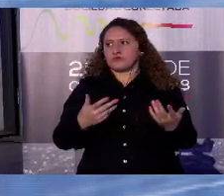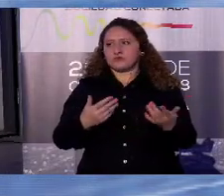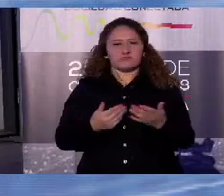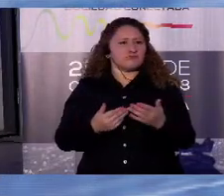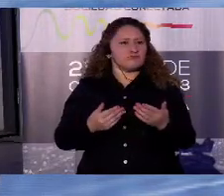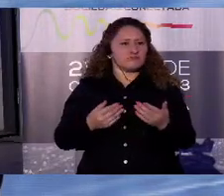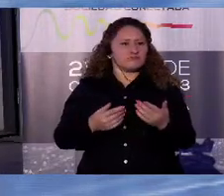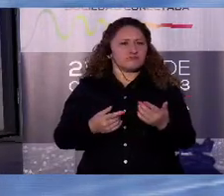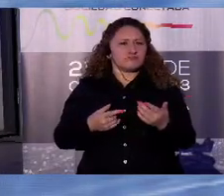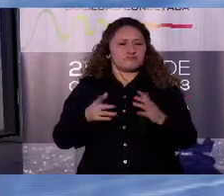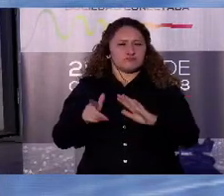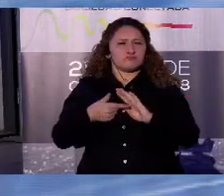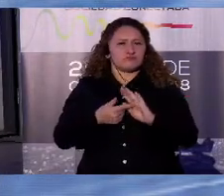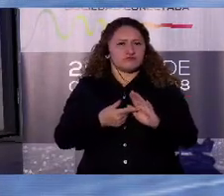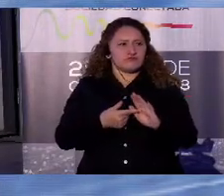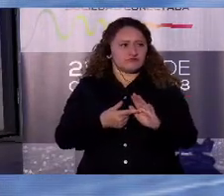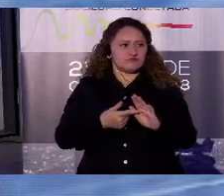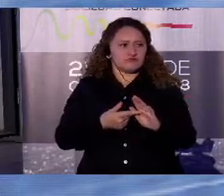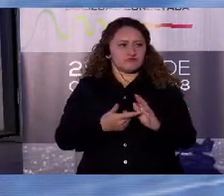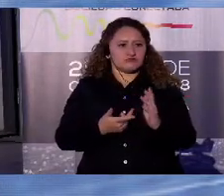Vamos a tener presentaciones por parte